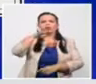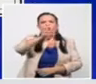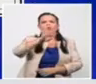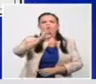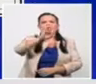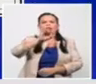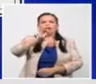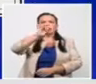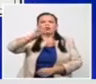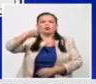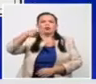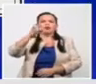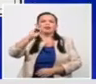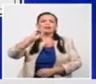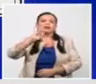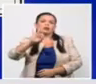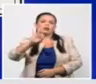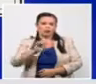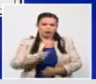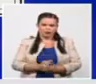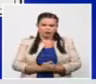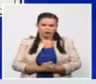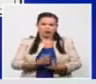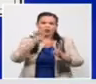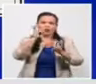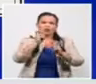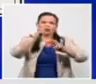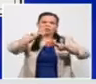487,07, Centro Habana con